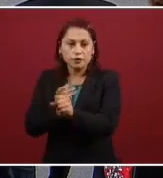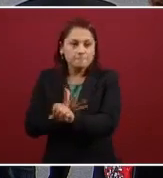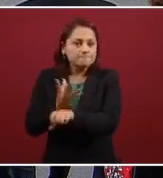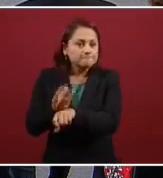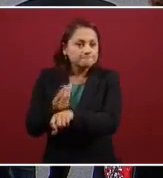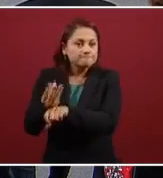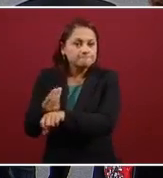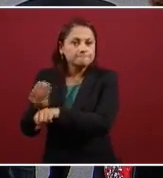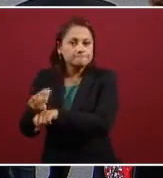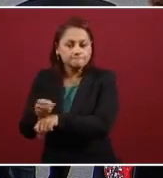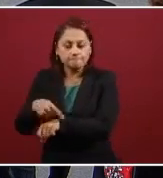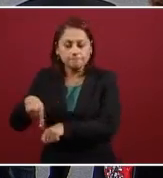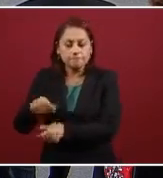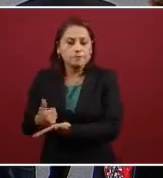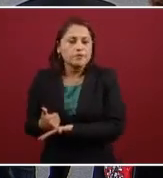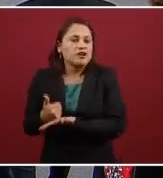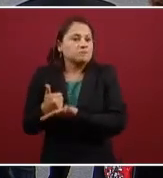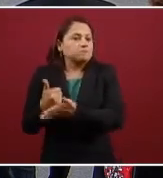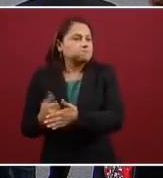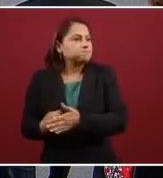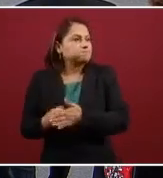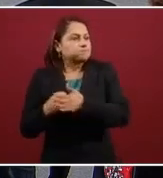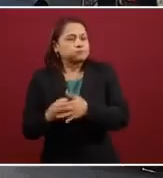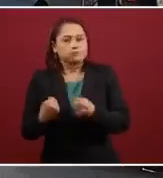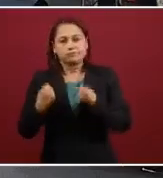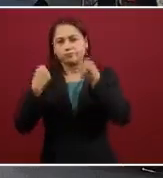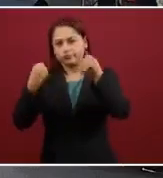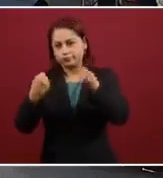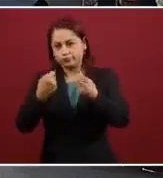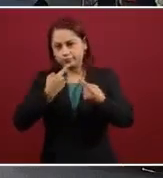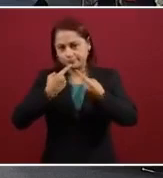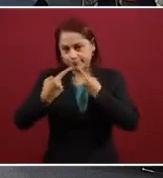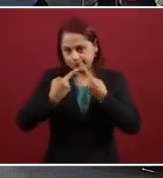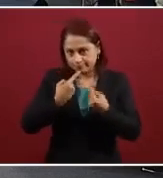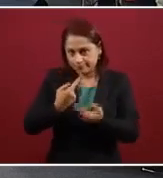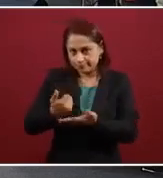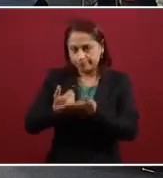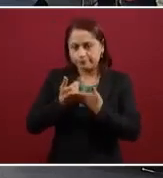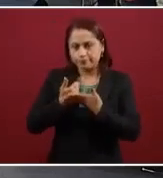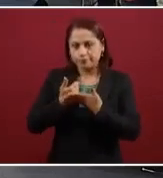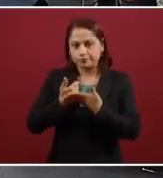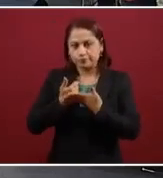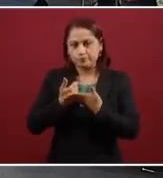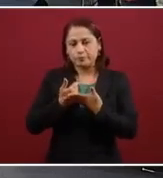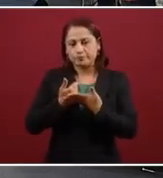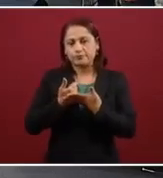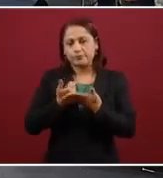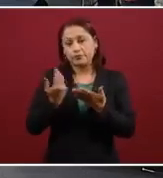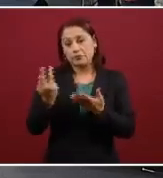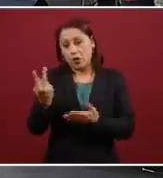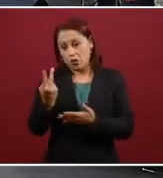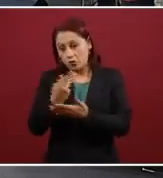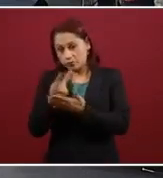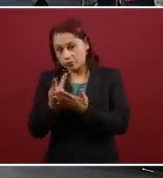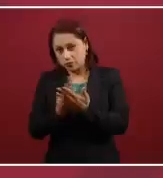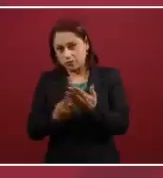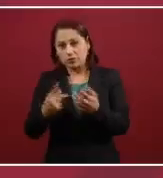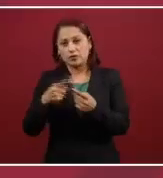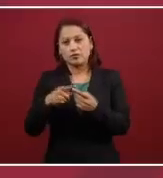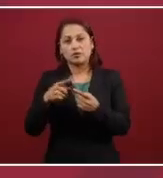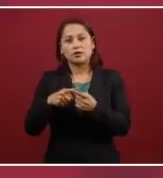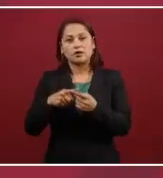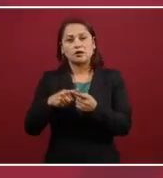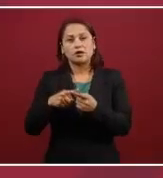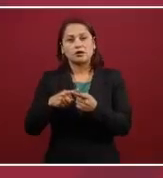estamos argumentando, ¿no? Entonces, esos son, digamos, dos de los que ahora recuerdo, depreciación acelerada